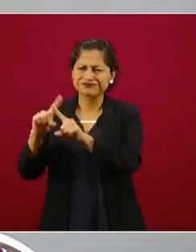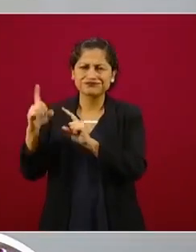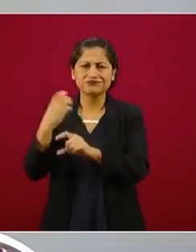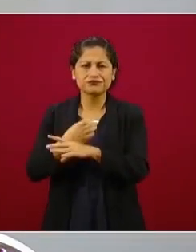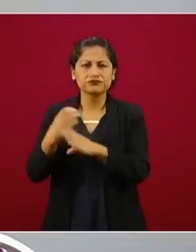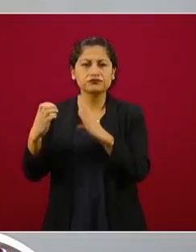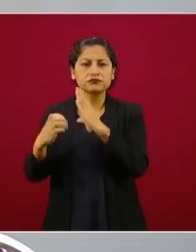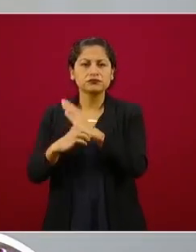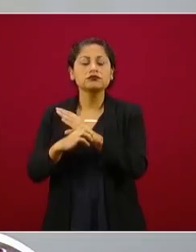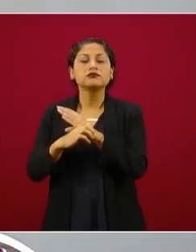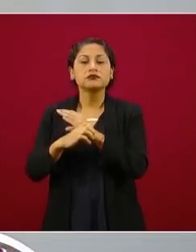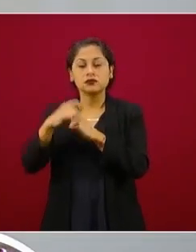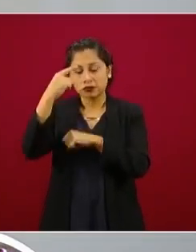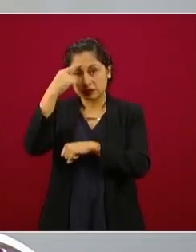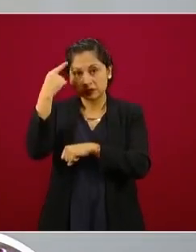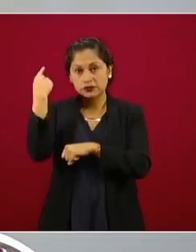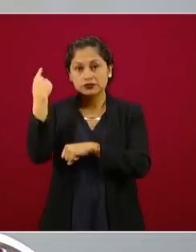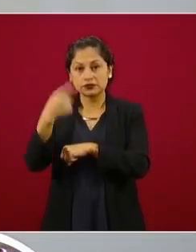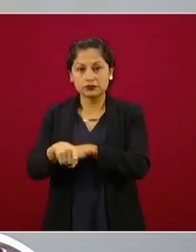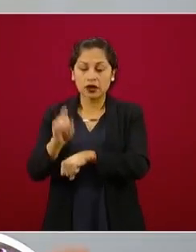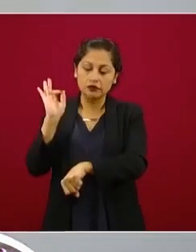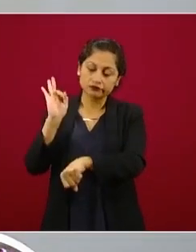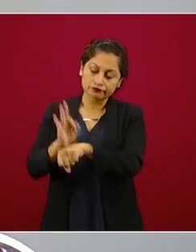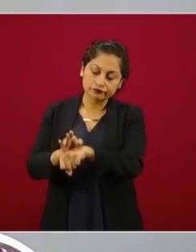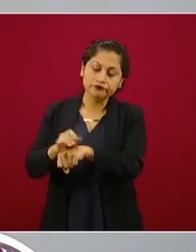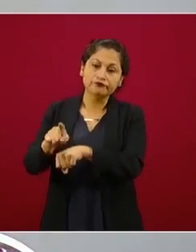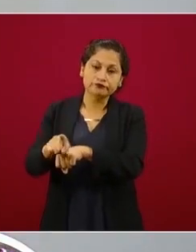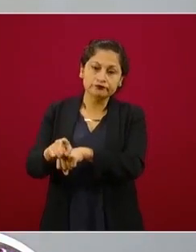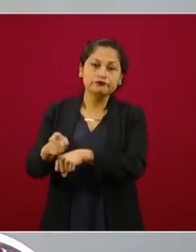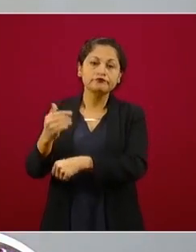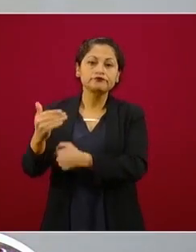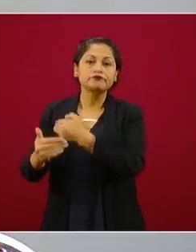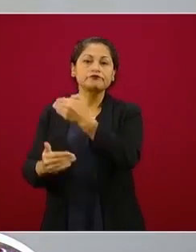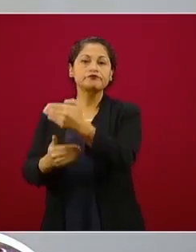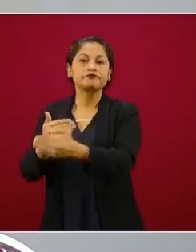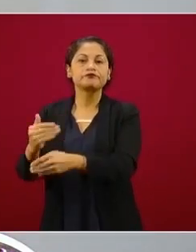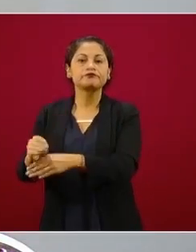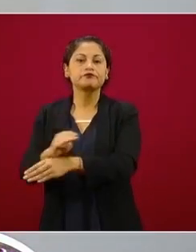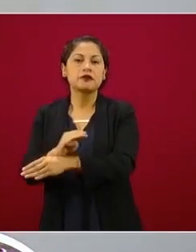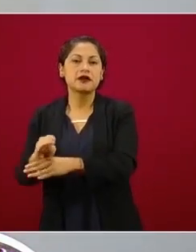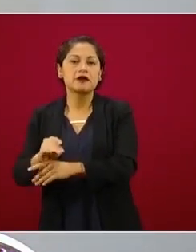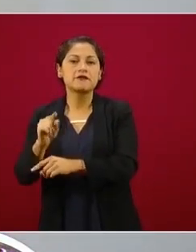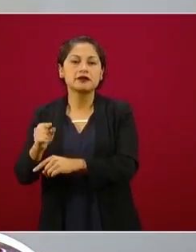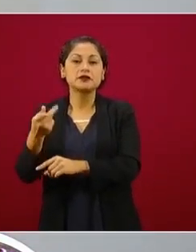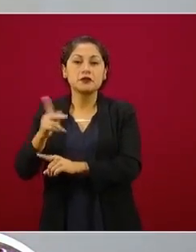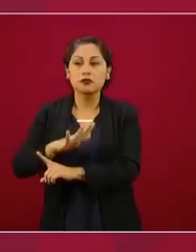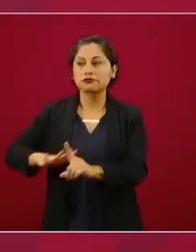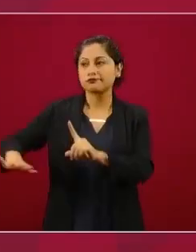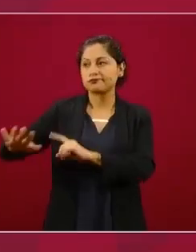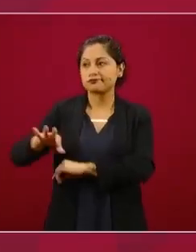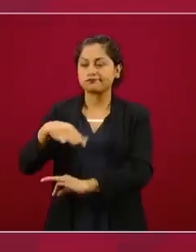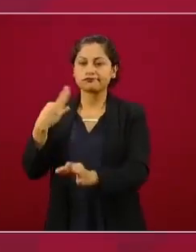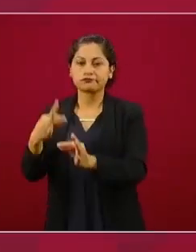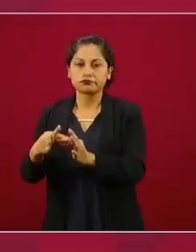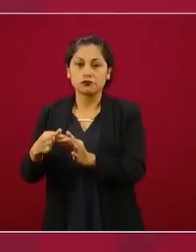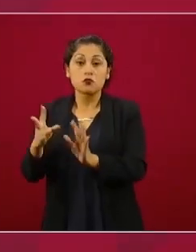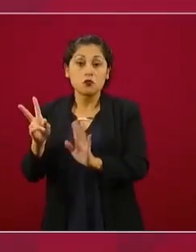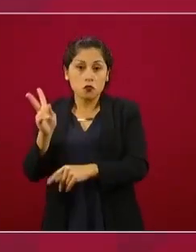para causar un beneficio esperado en condiciones ideales, posiblemente